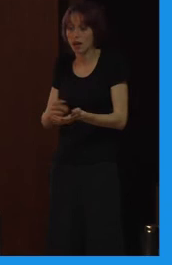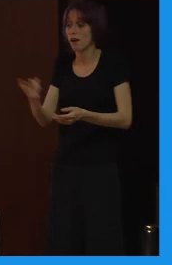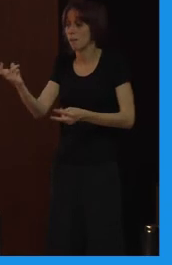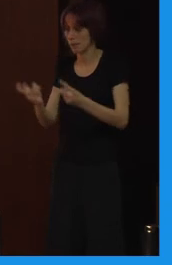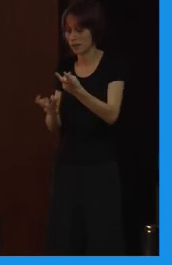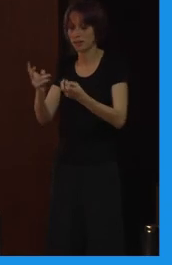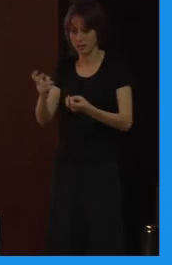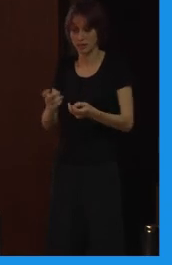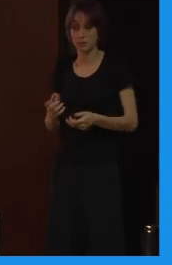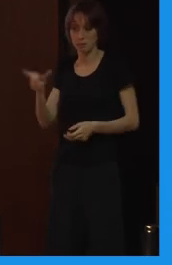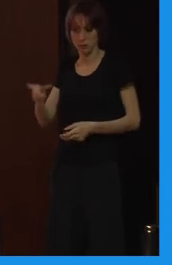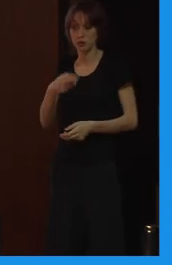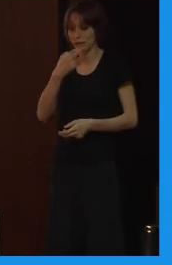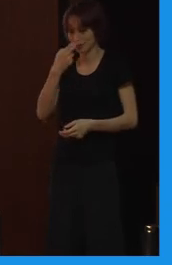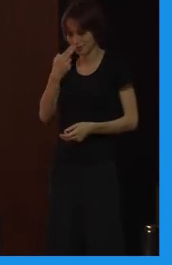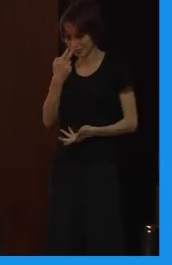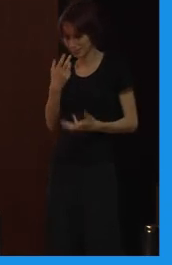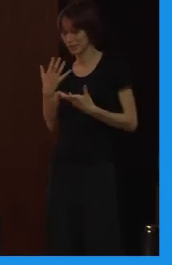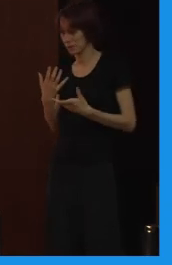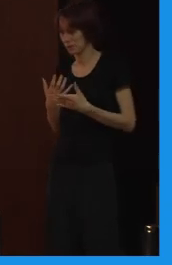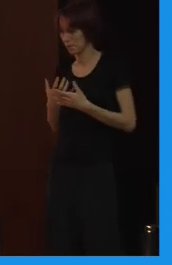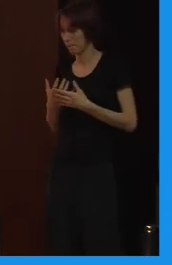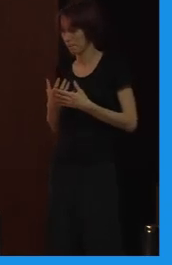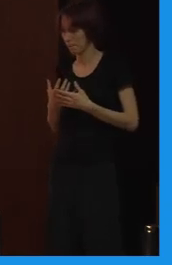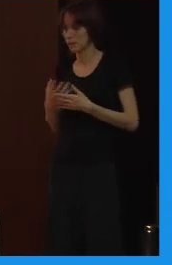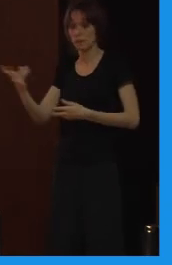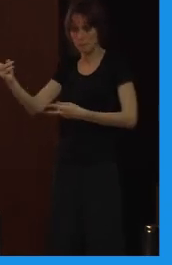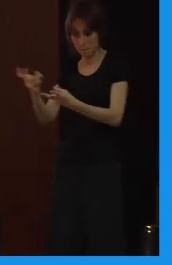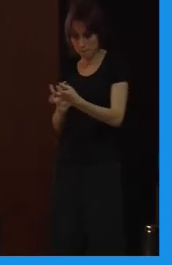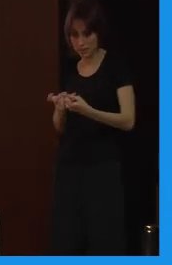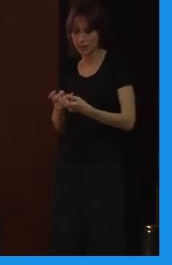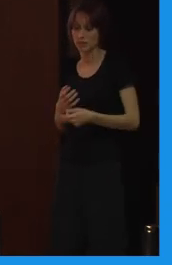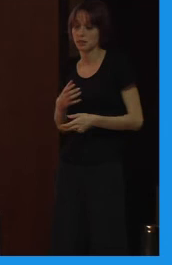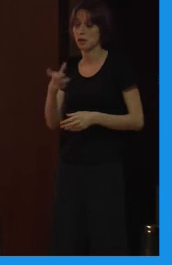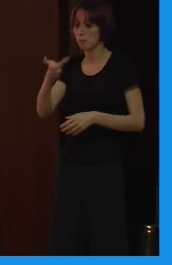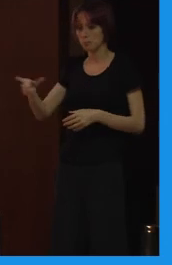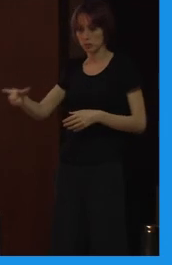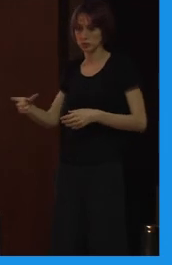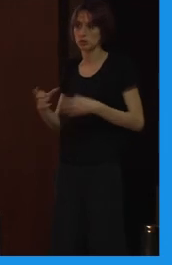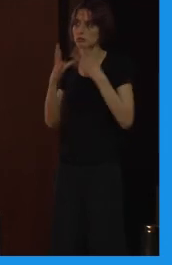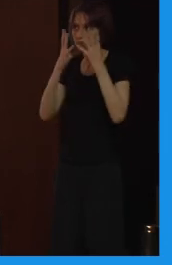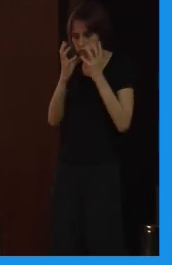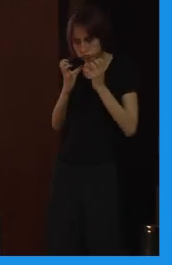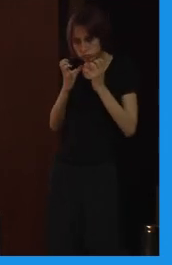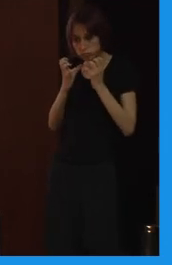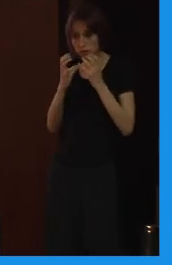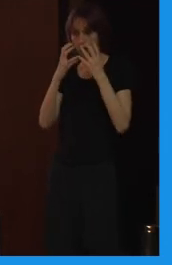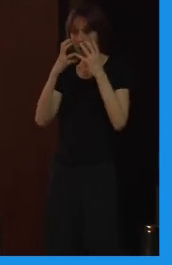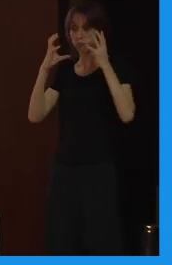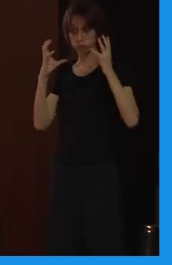está más deprimida y que estaría más gordita, porque hace 2 años en nuestro congreso el